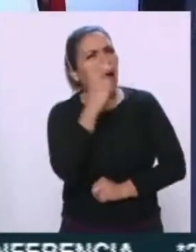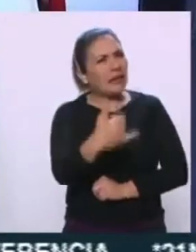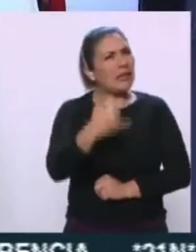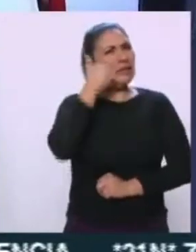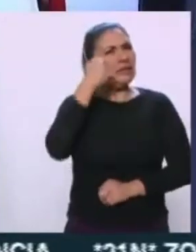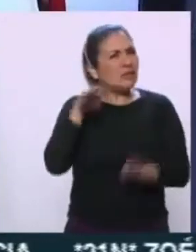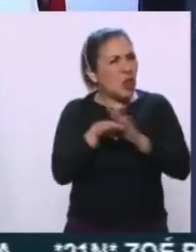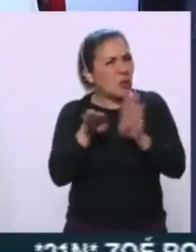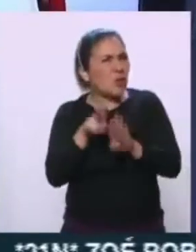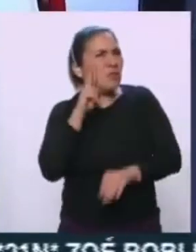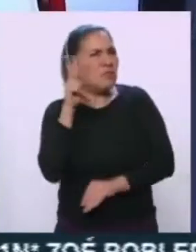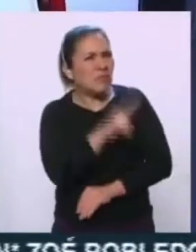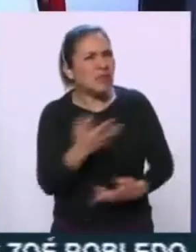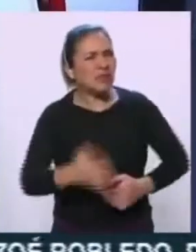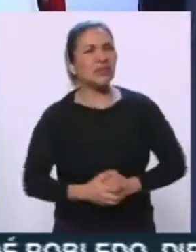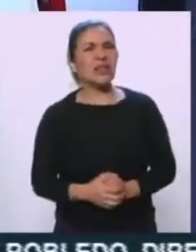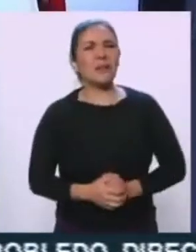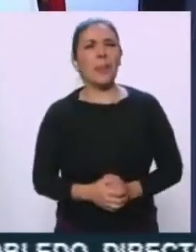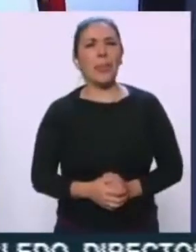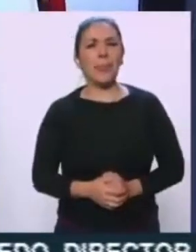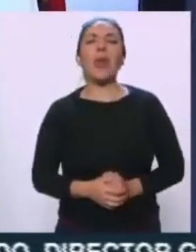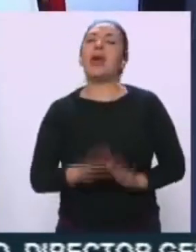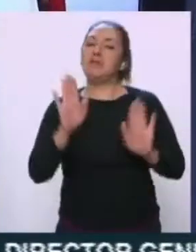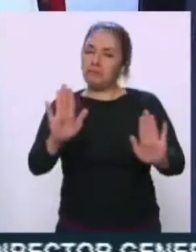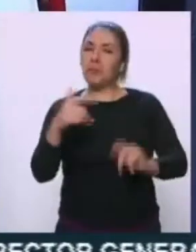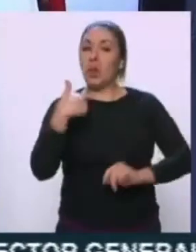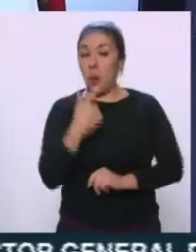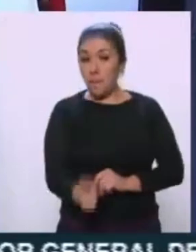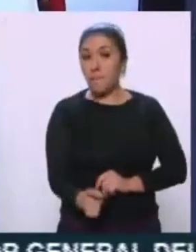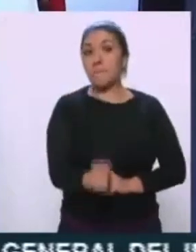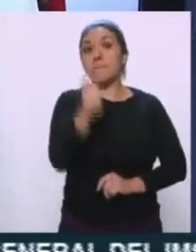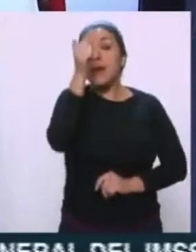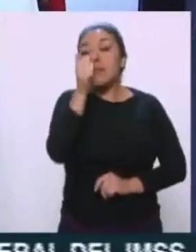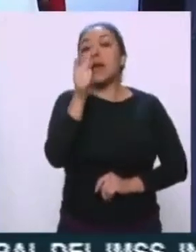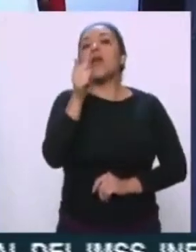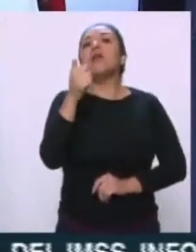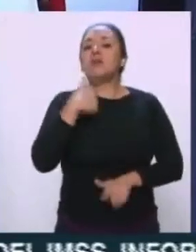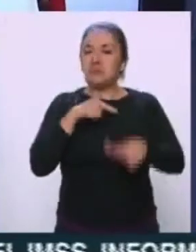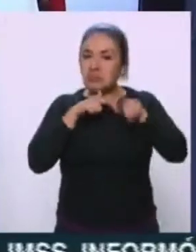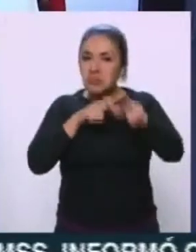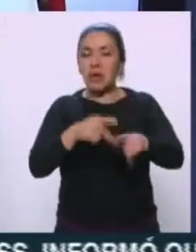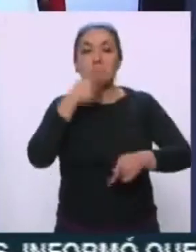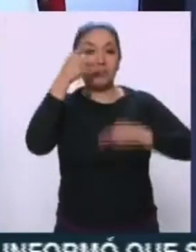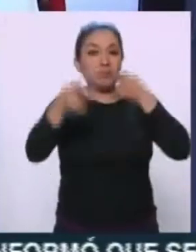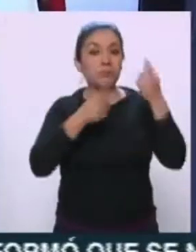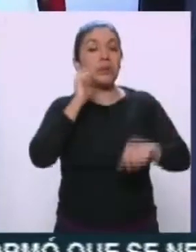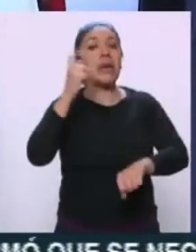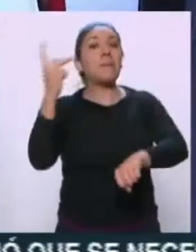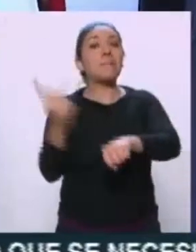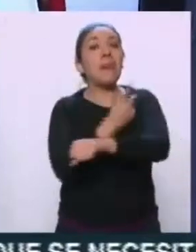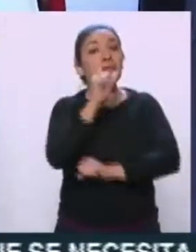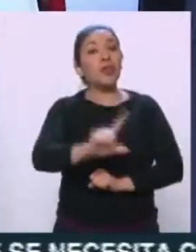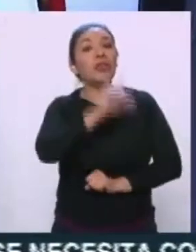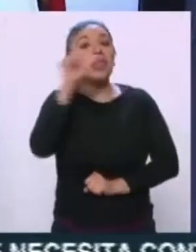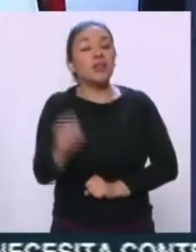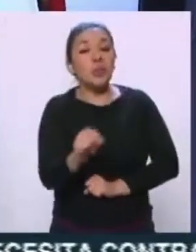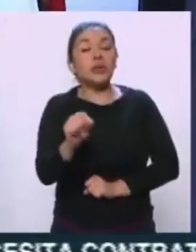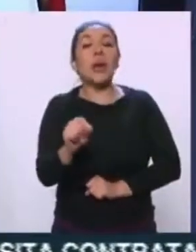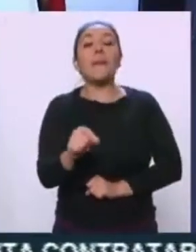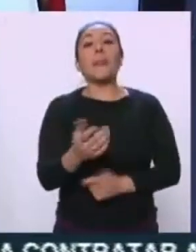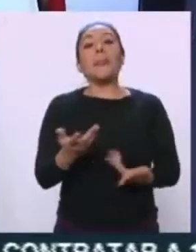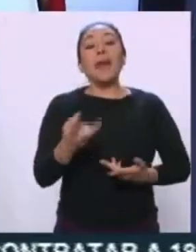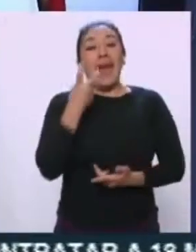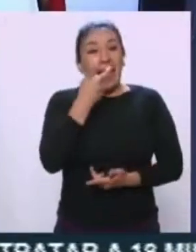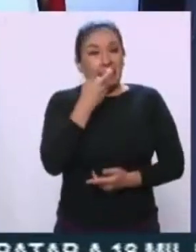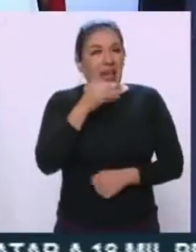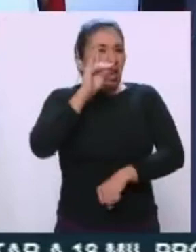que se ha filtrado? Sí, bueno, yo primero sostengo por lo que pasó después que